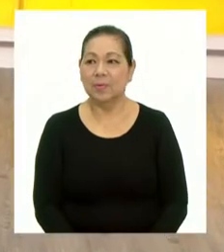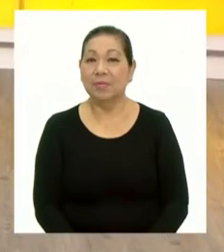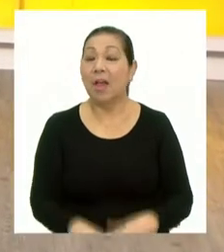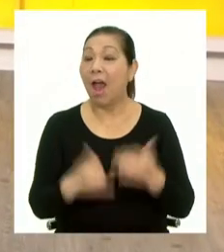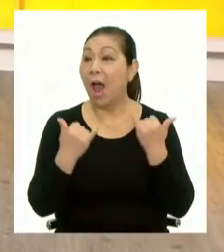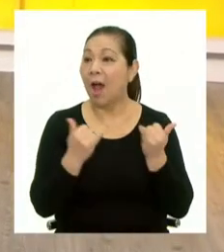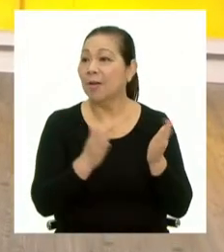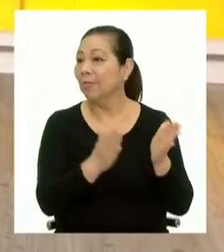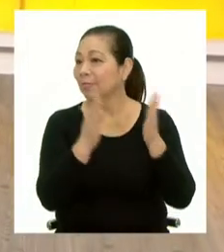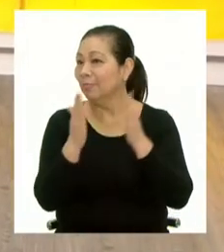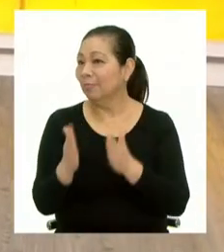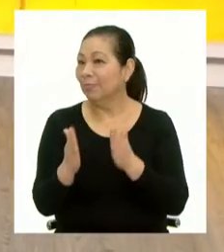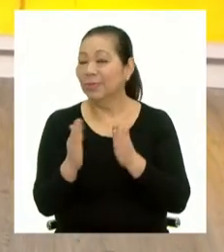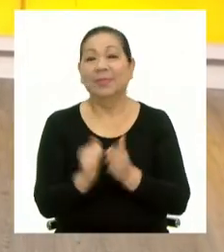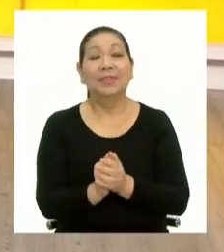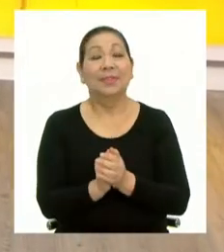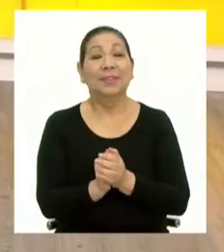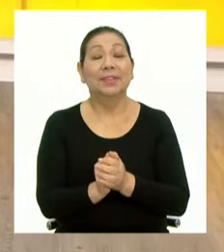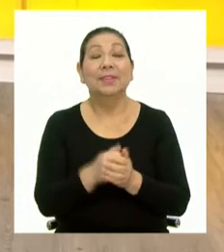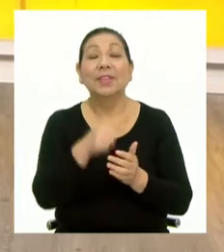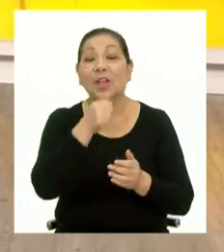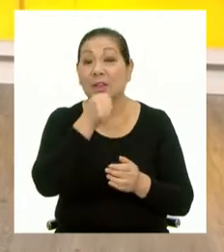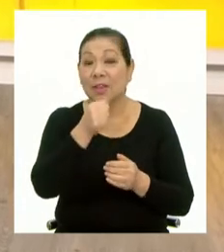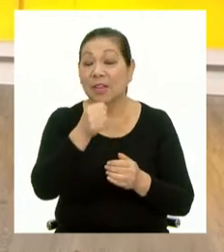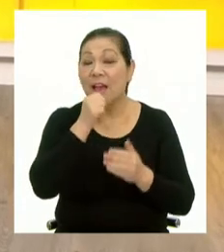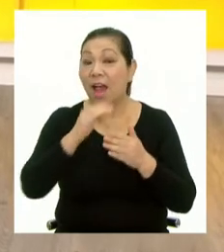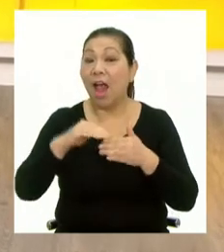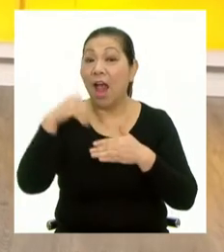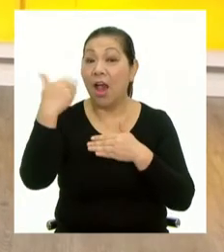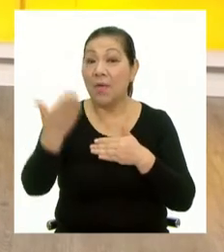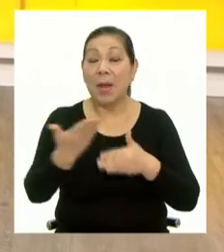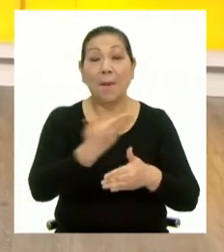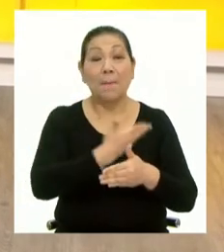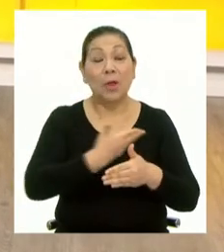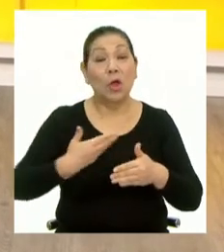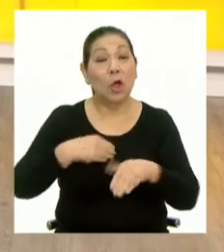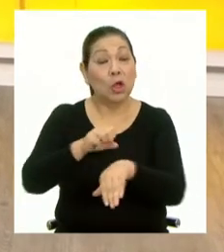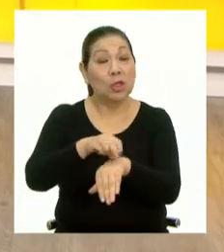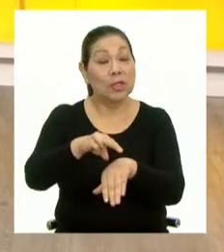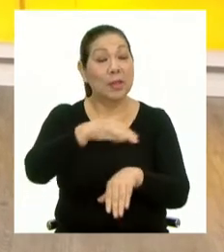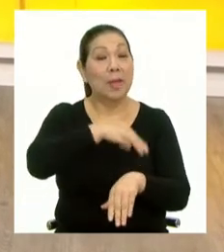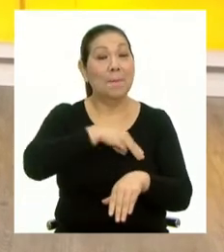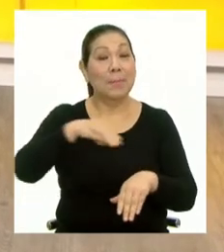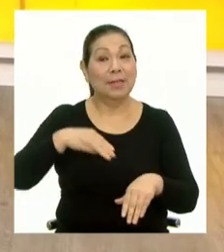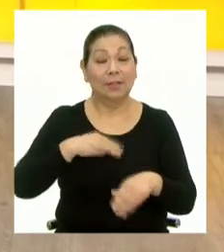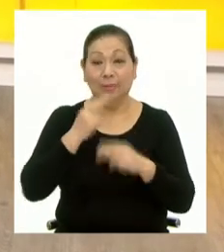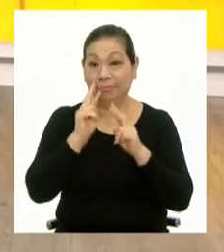Bien, nos vamos ahora con nuestro compañero Alex Vigo desde los exteriores de la Presidencia del Consejo de Ministros.